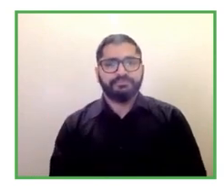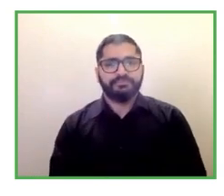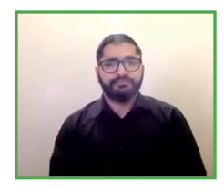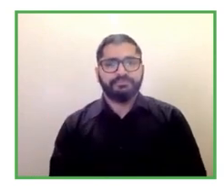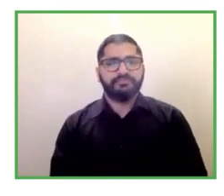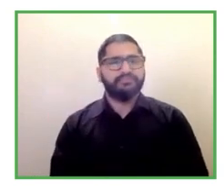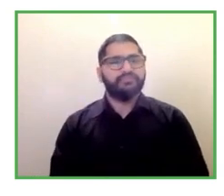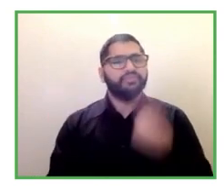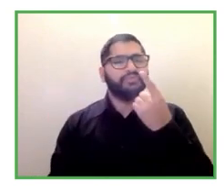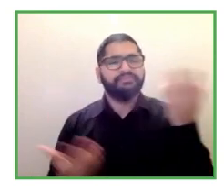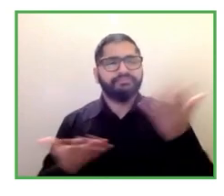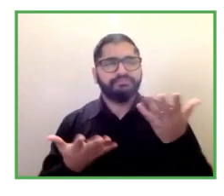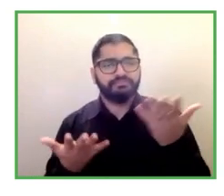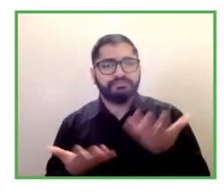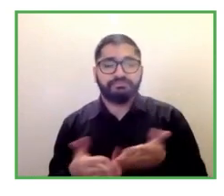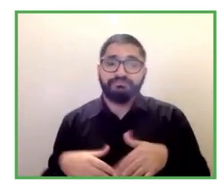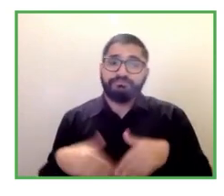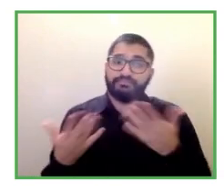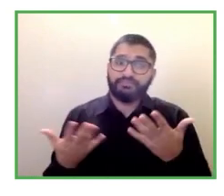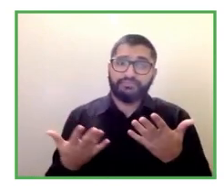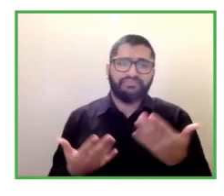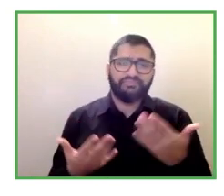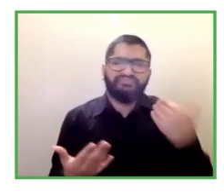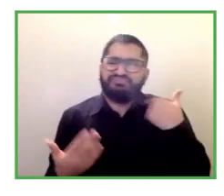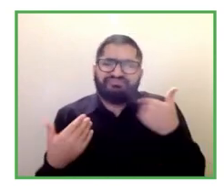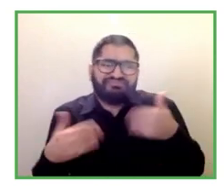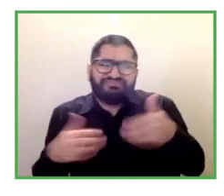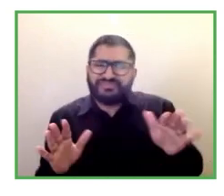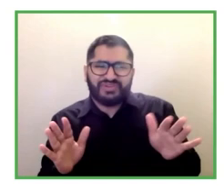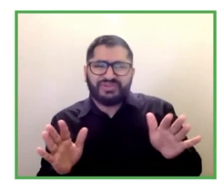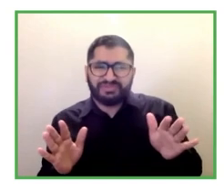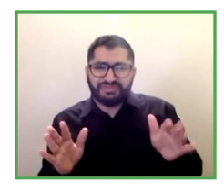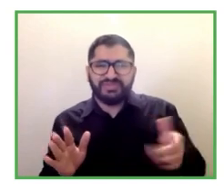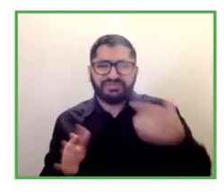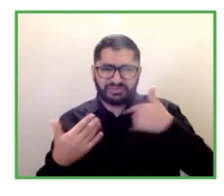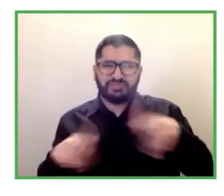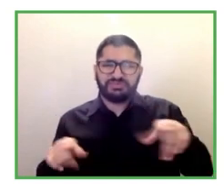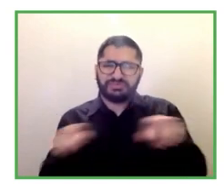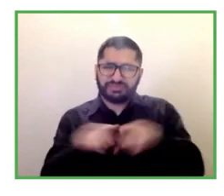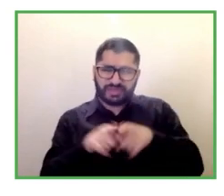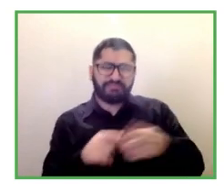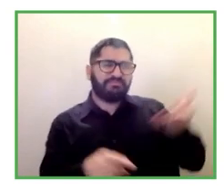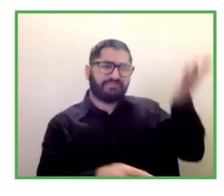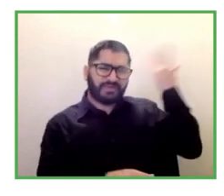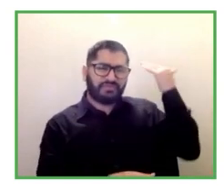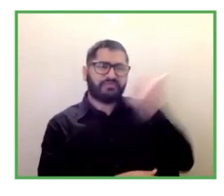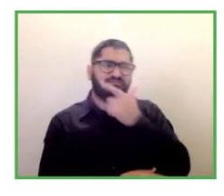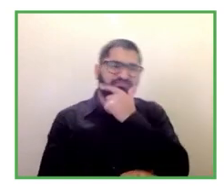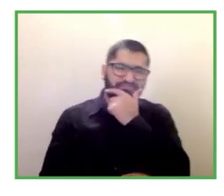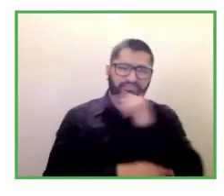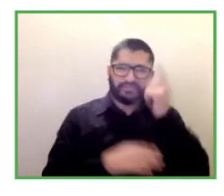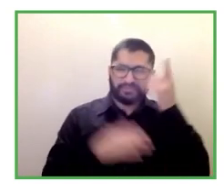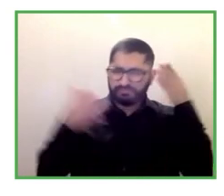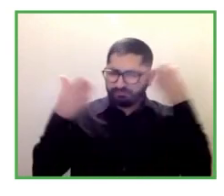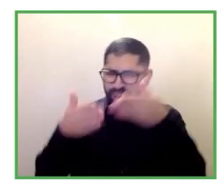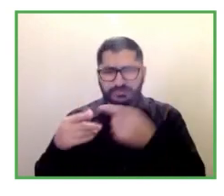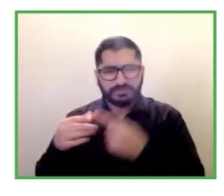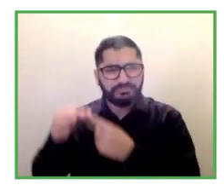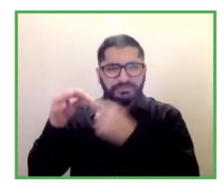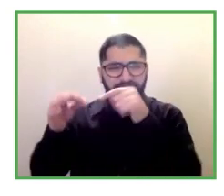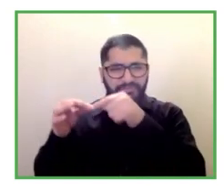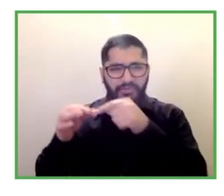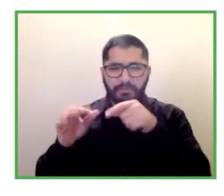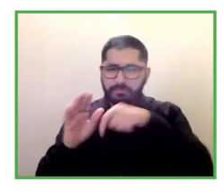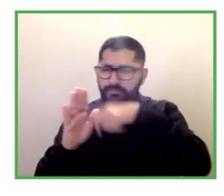no importa si están como yo estaba al principio de Zero Project, aquí empezando mi